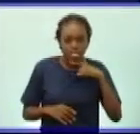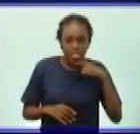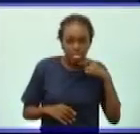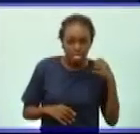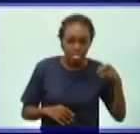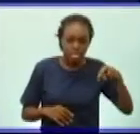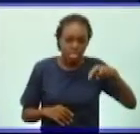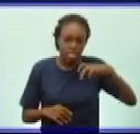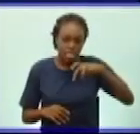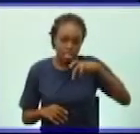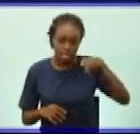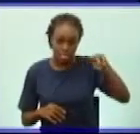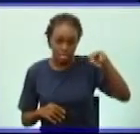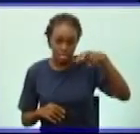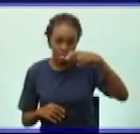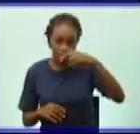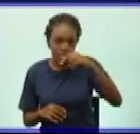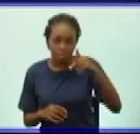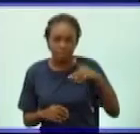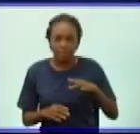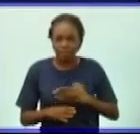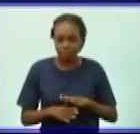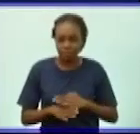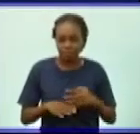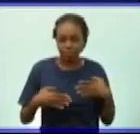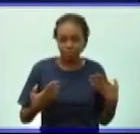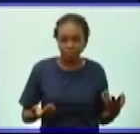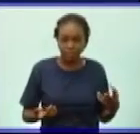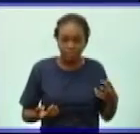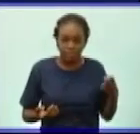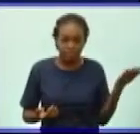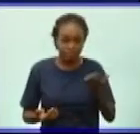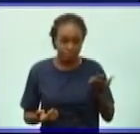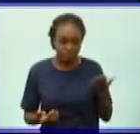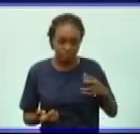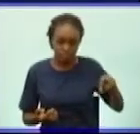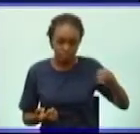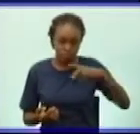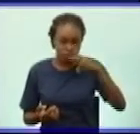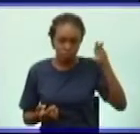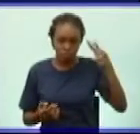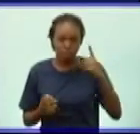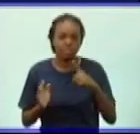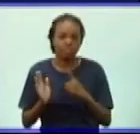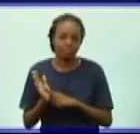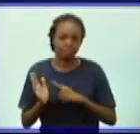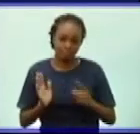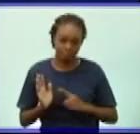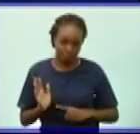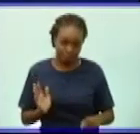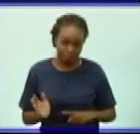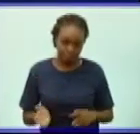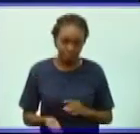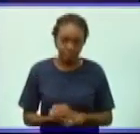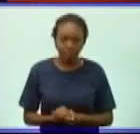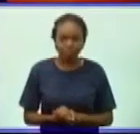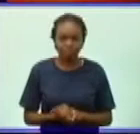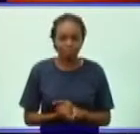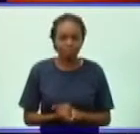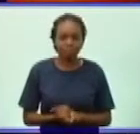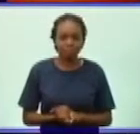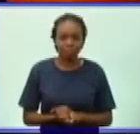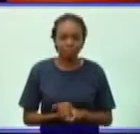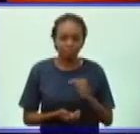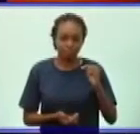Esto significa que es la rapidez con que se transforma y se transmite la energía. Bueno, hasta